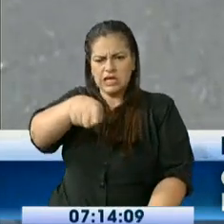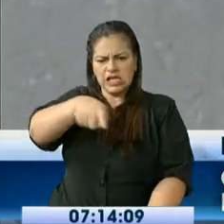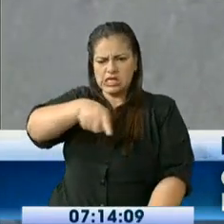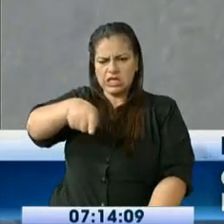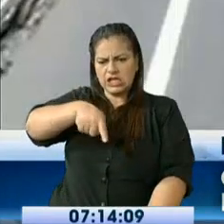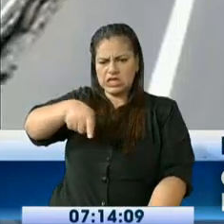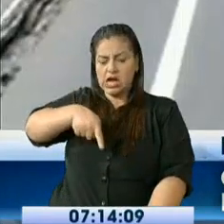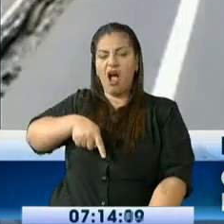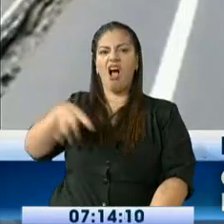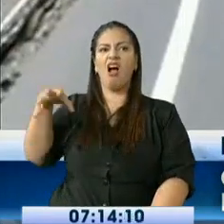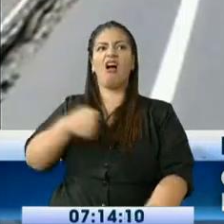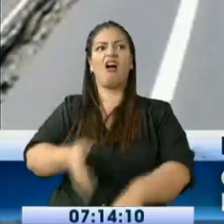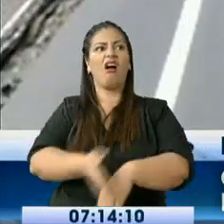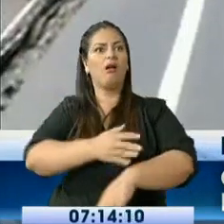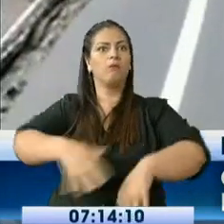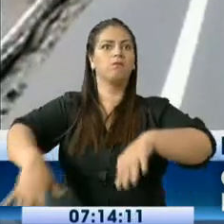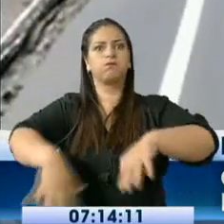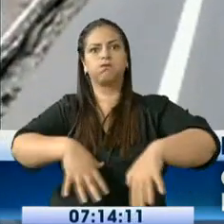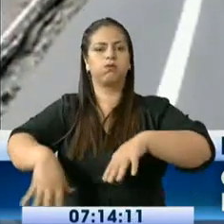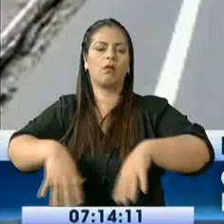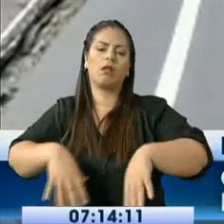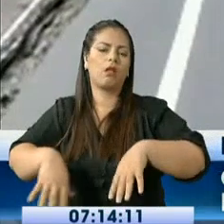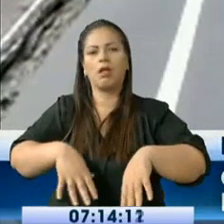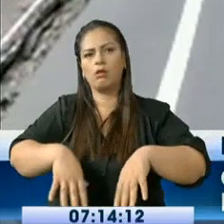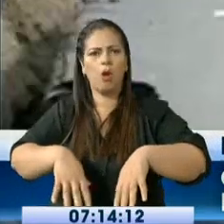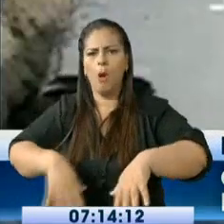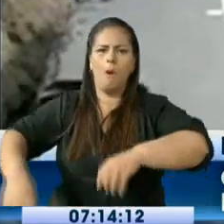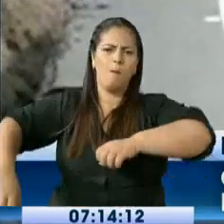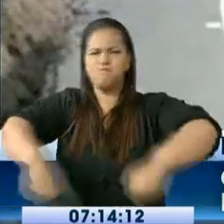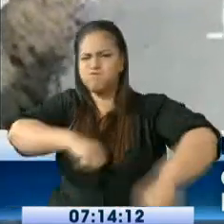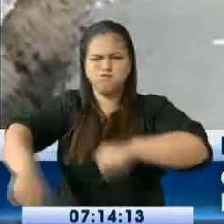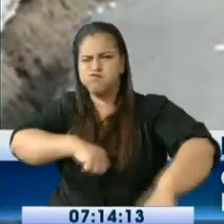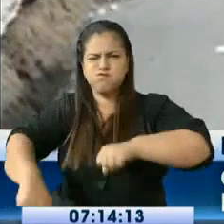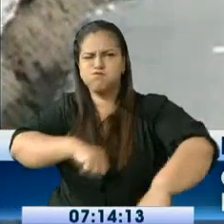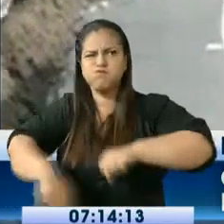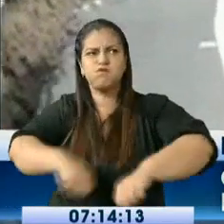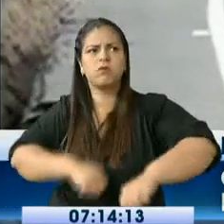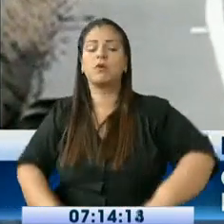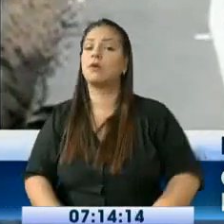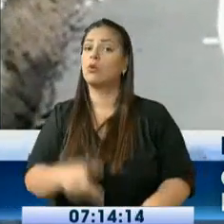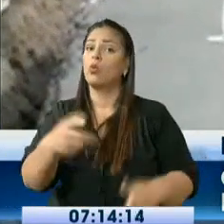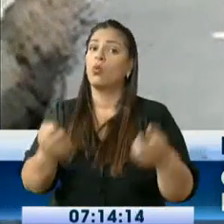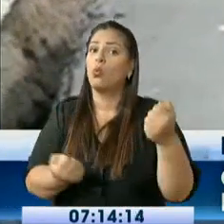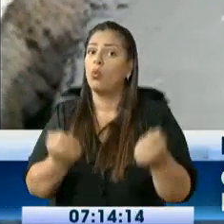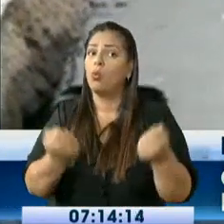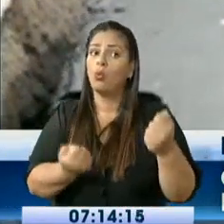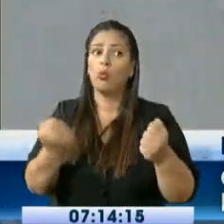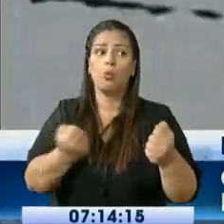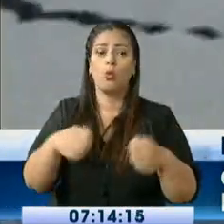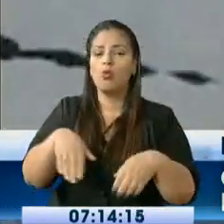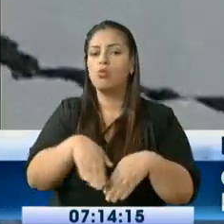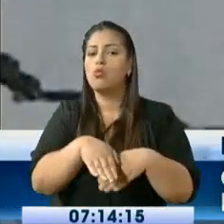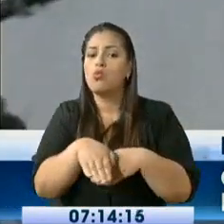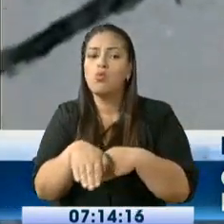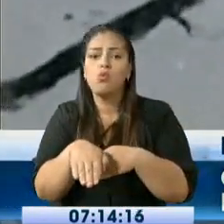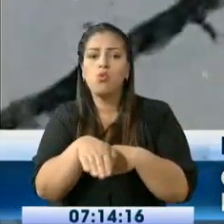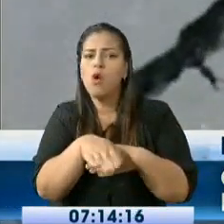del terremoto. Los usuarios que utilizan esta vía a manejar con cuidado para evitar desgracias. El asfalto se